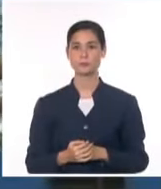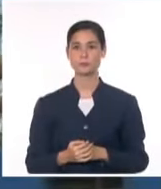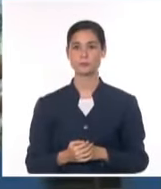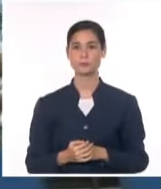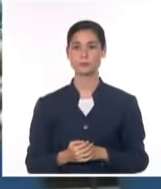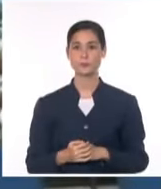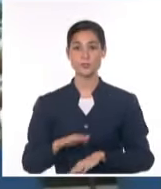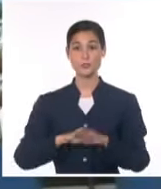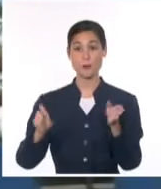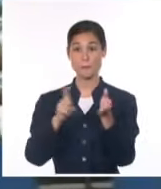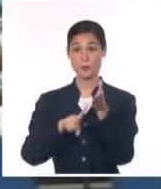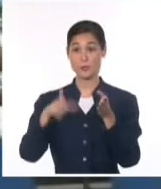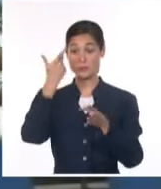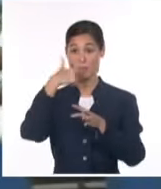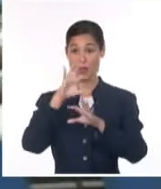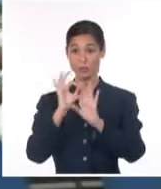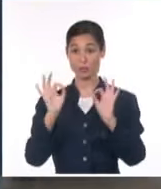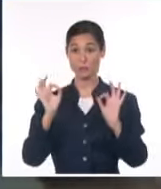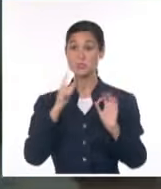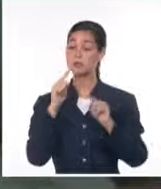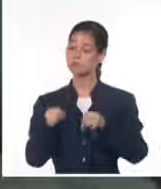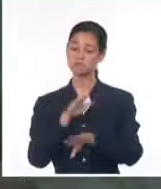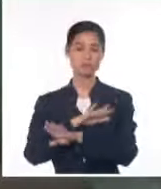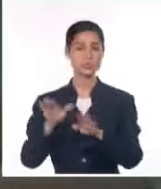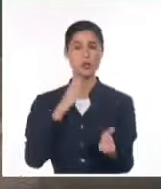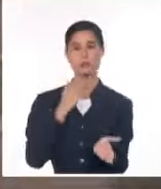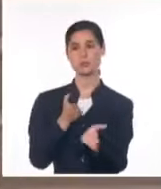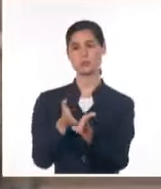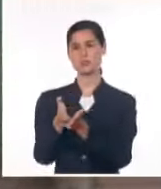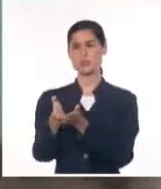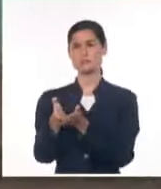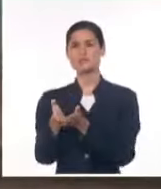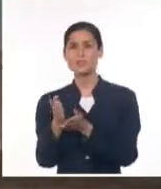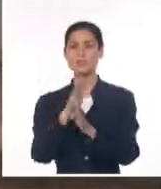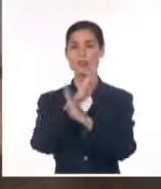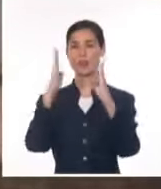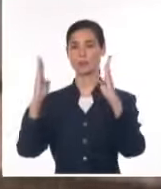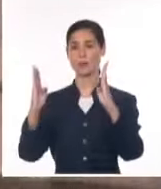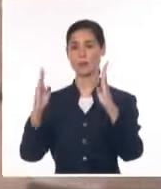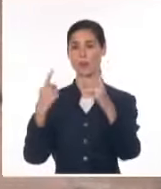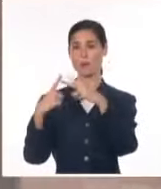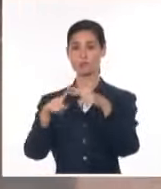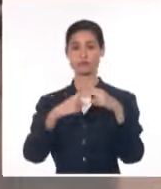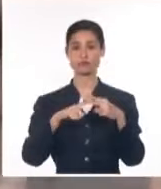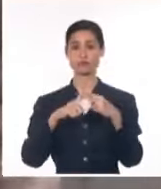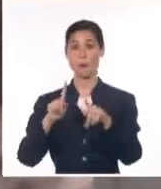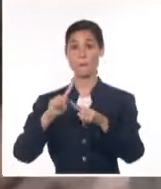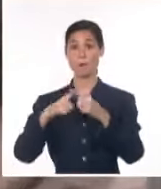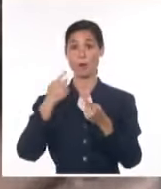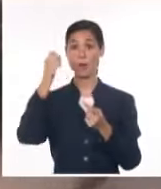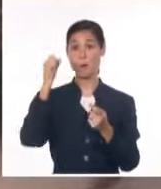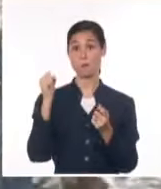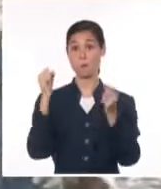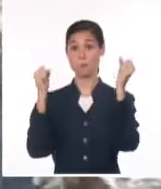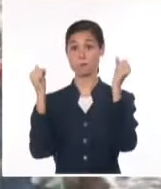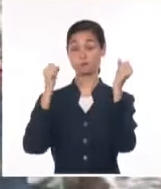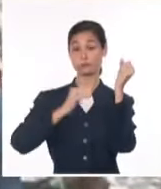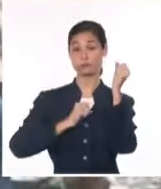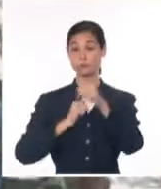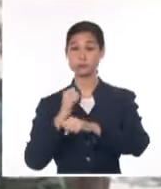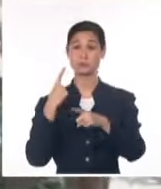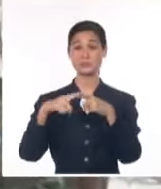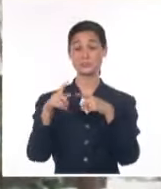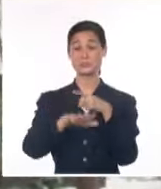La provincia de Artemisa se encuentra en recuperación de su infraestructura de telecomunicaciones tras los daños causados por el huracán Rafael.